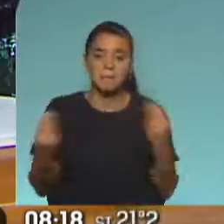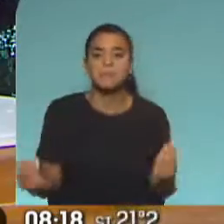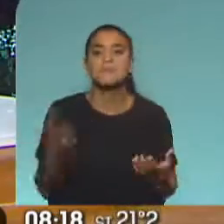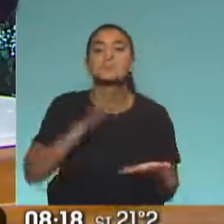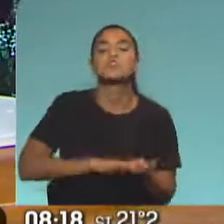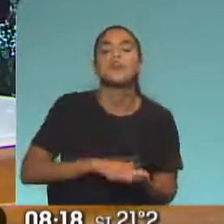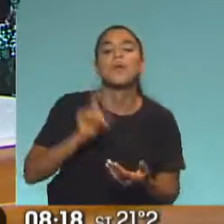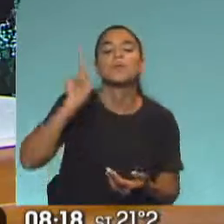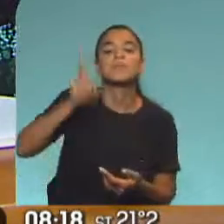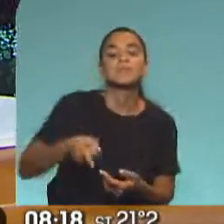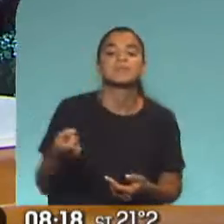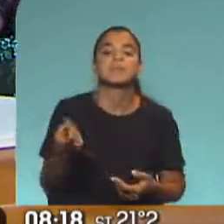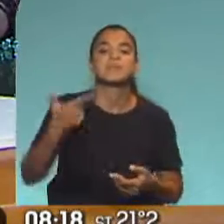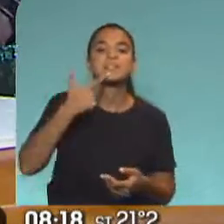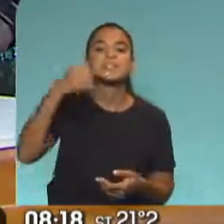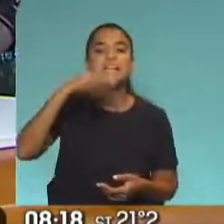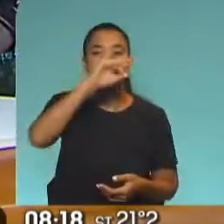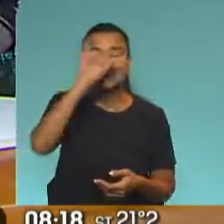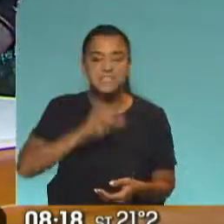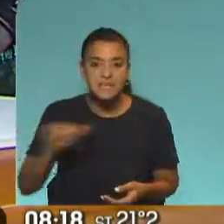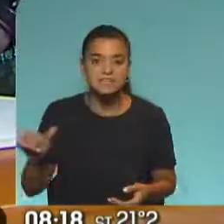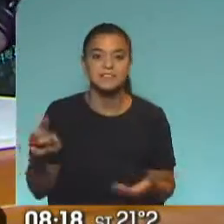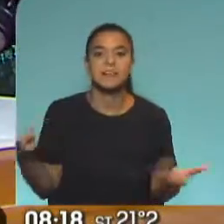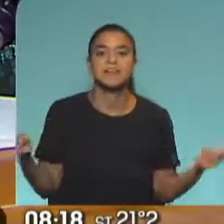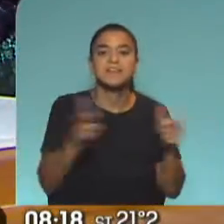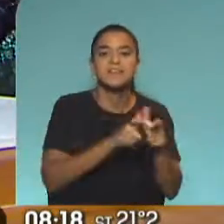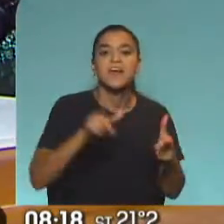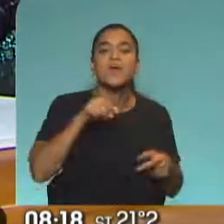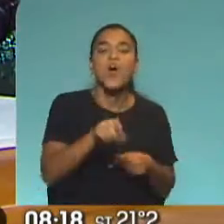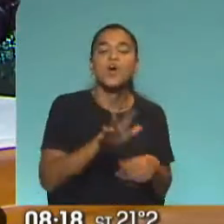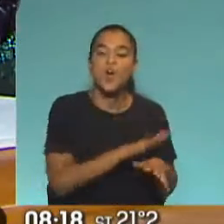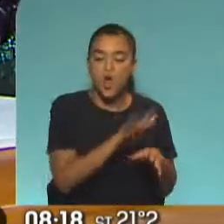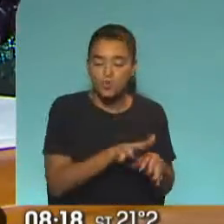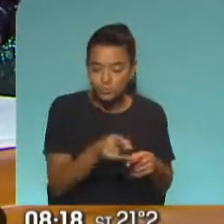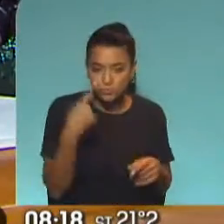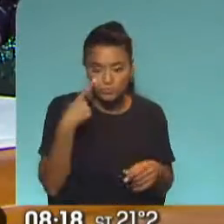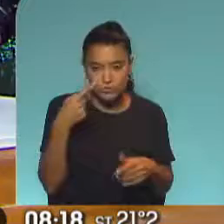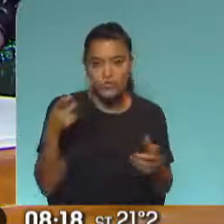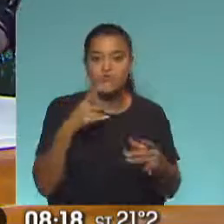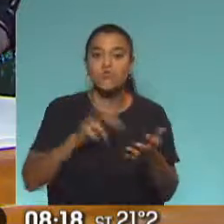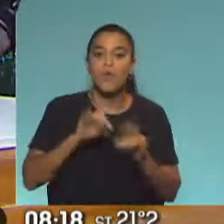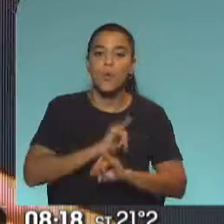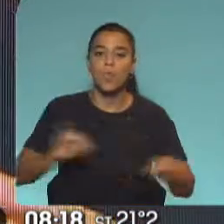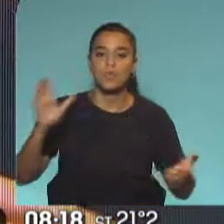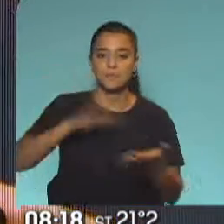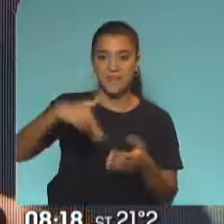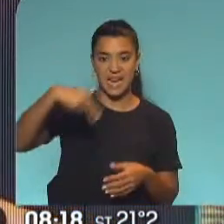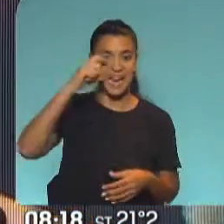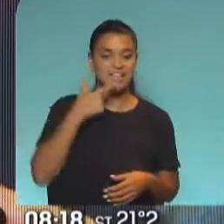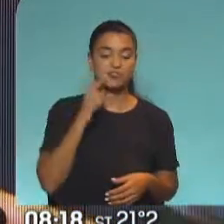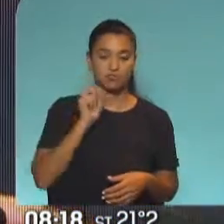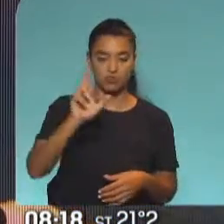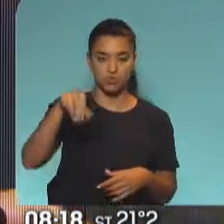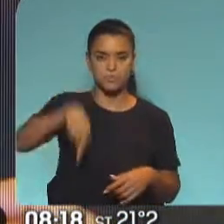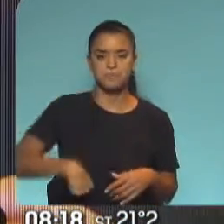ver con la designación de Fernando Sánchez al frente de la Oficina Anticorrupción en la Ciudad de Buenos Aires y hay novedades. Claro que sí, estamos con Néstor con este tema. Una